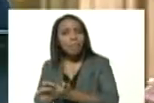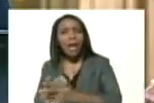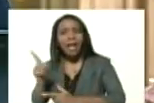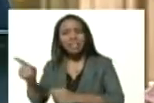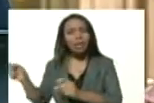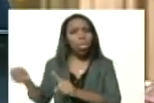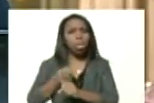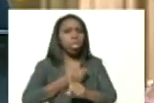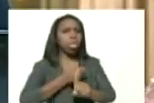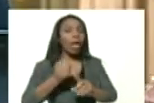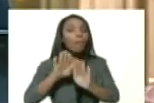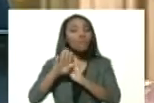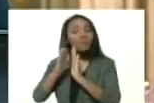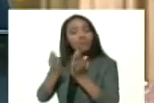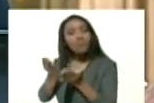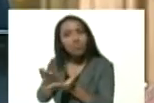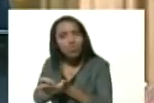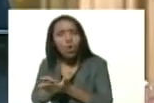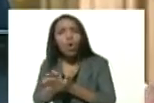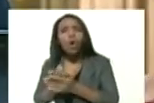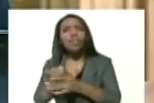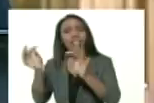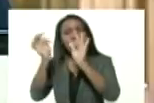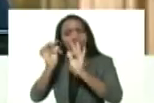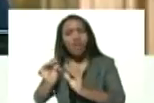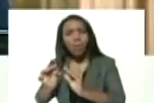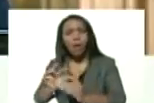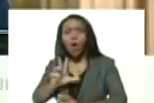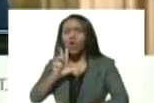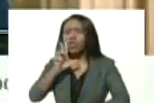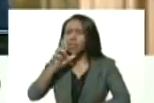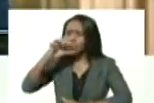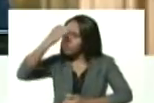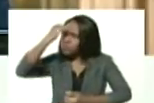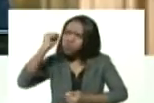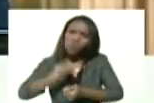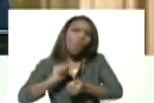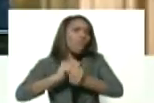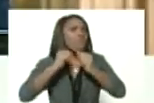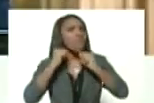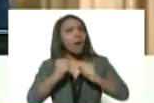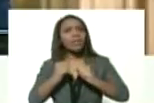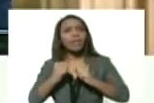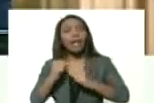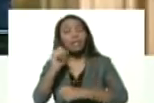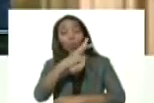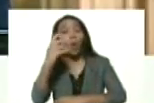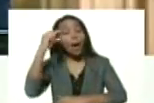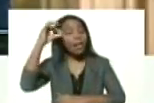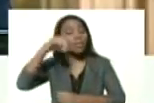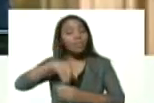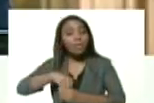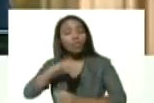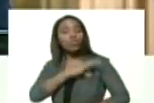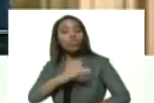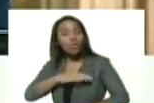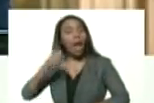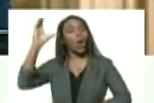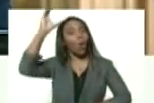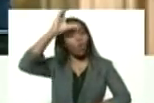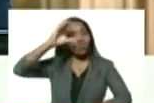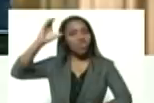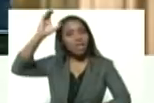azotando al mundo de manera vertiginosa brutal es la cuarentena social consciente